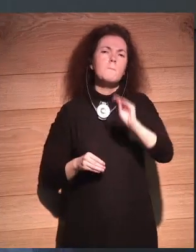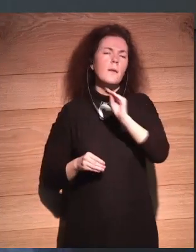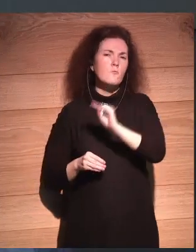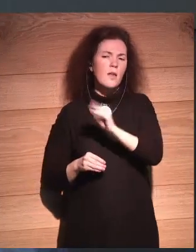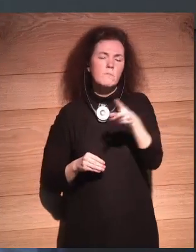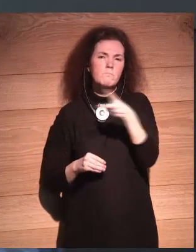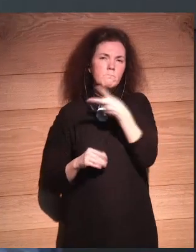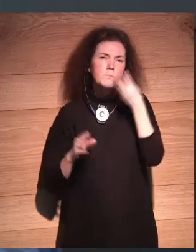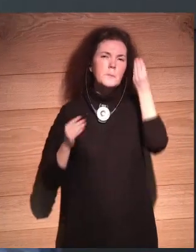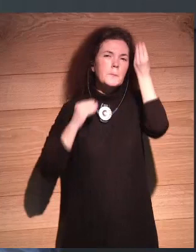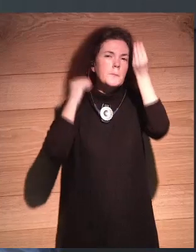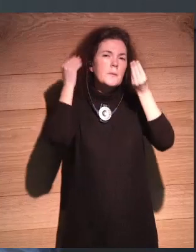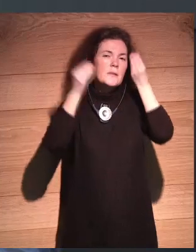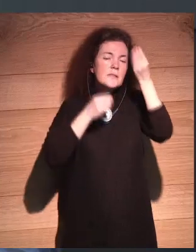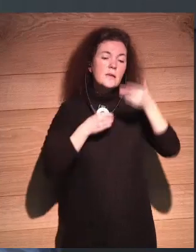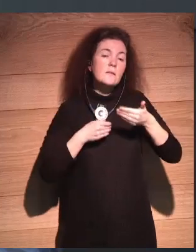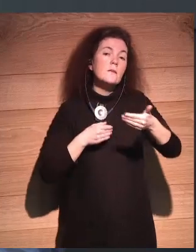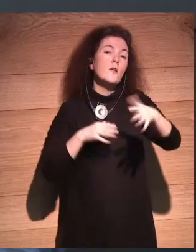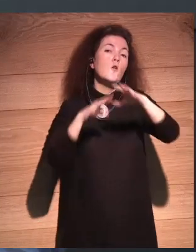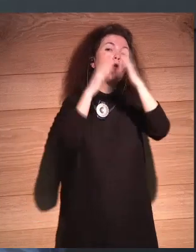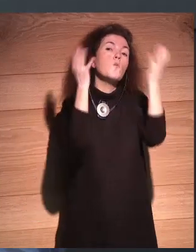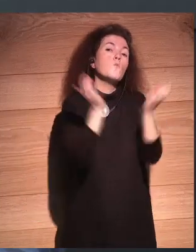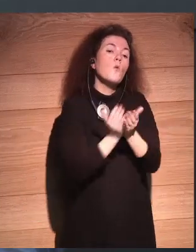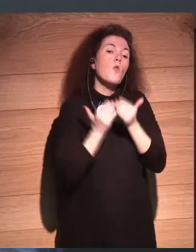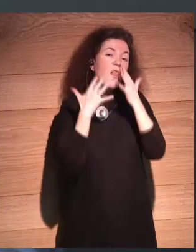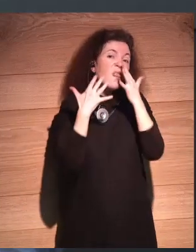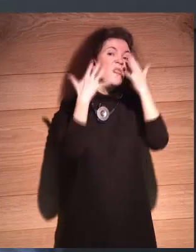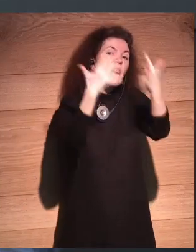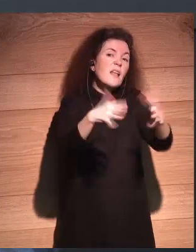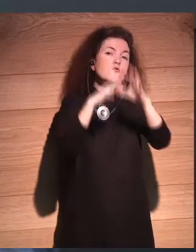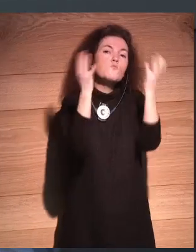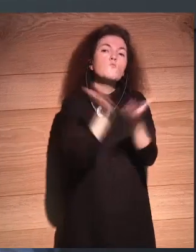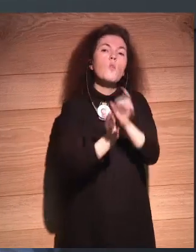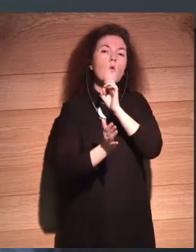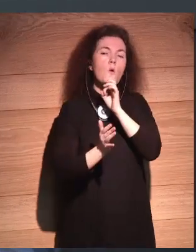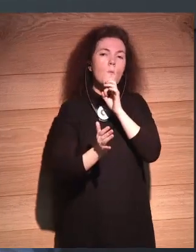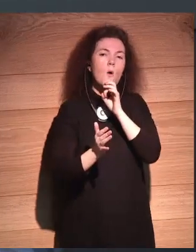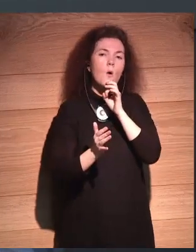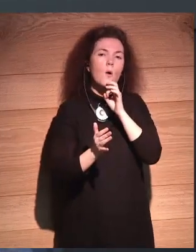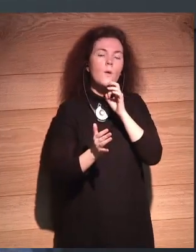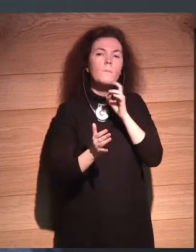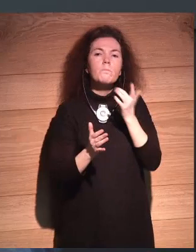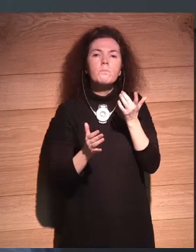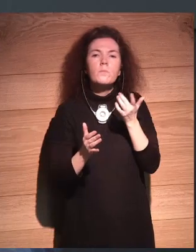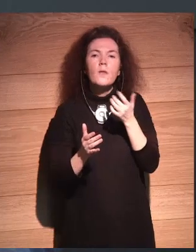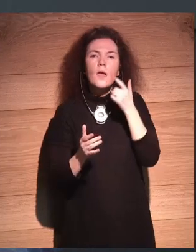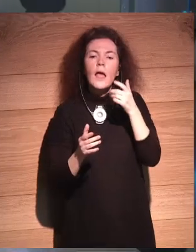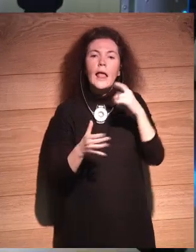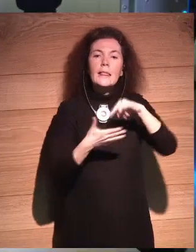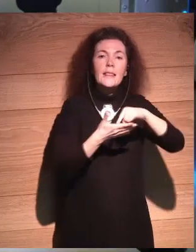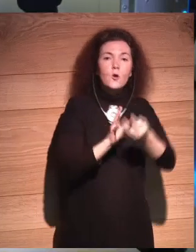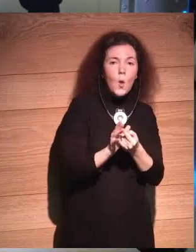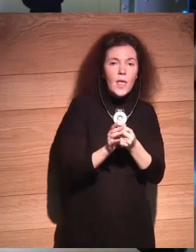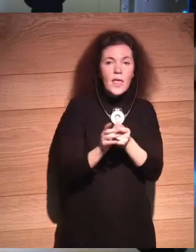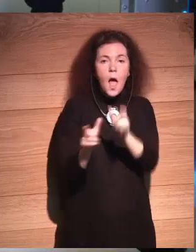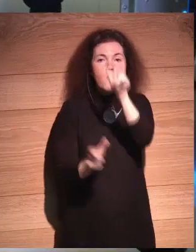cómo creéis que va a ser el mundo dentro de 10 años. ¿Cómo va a evolucionar ese binomio entre tecnología